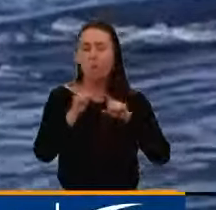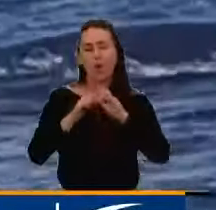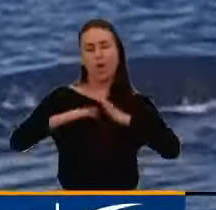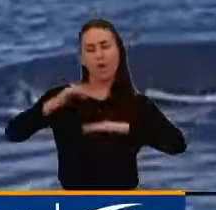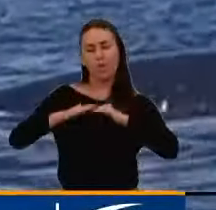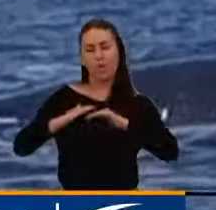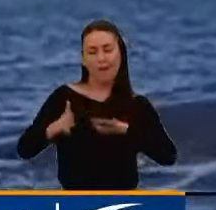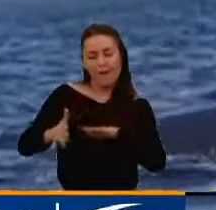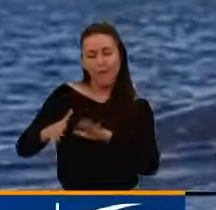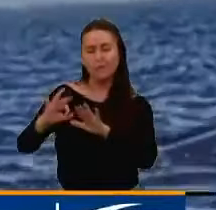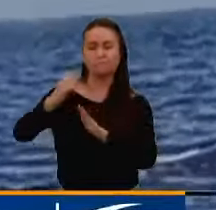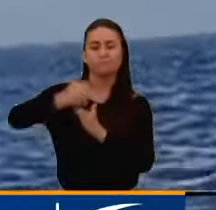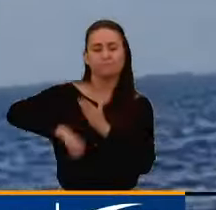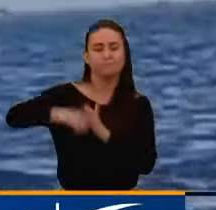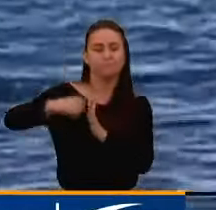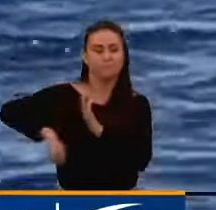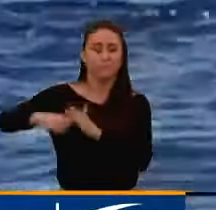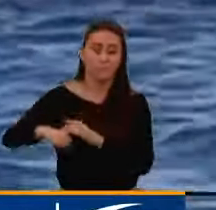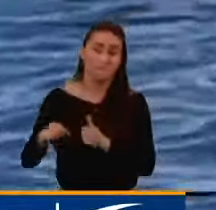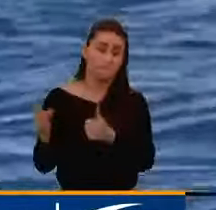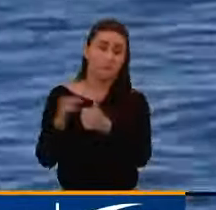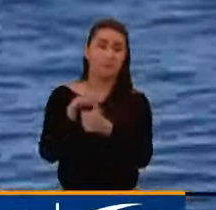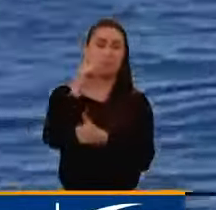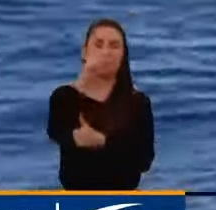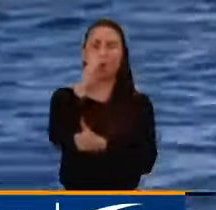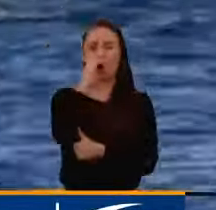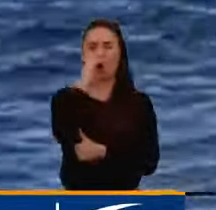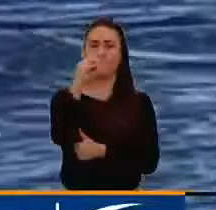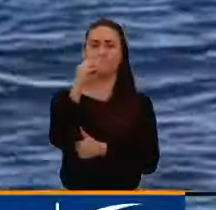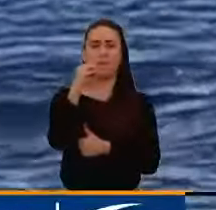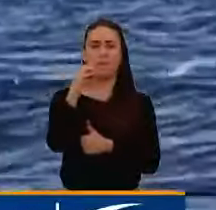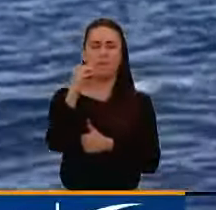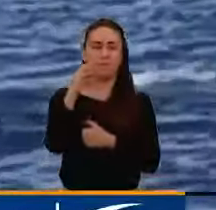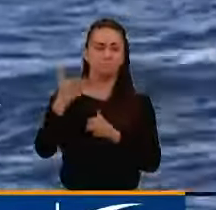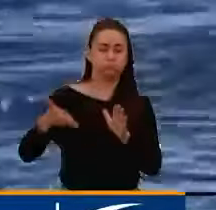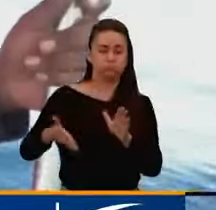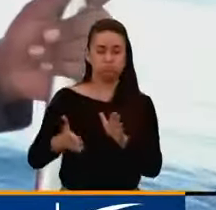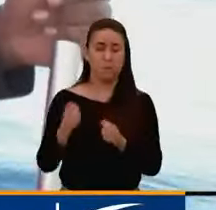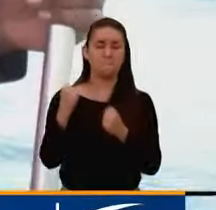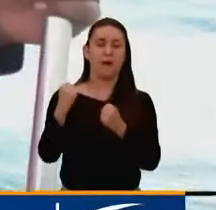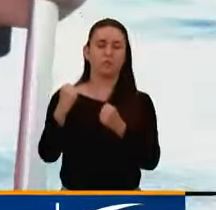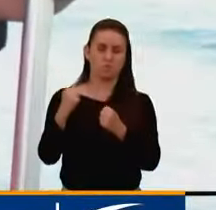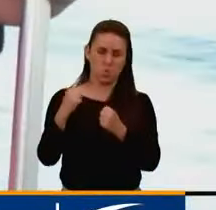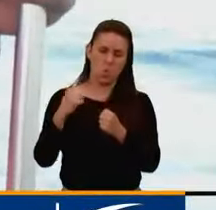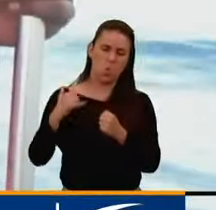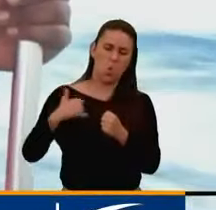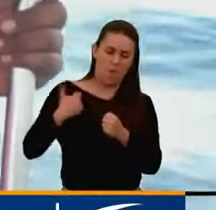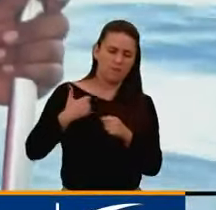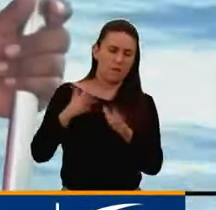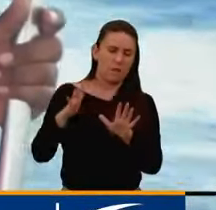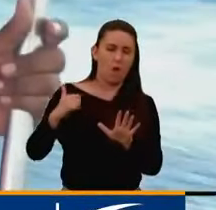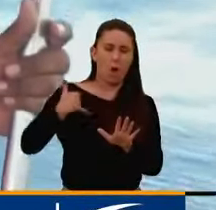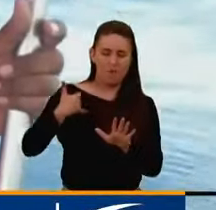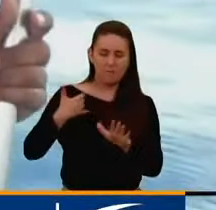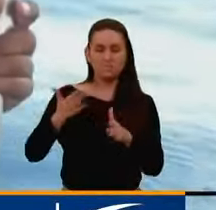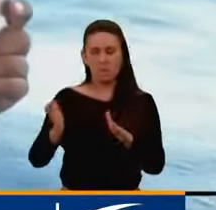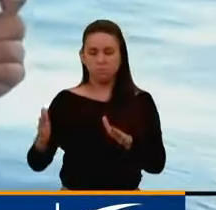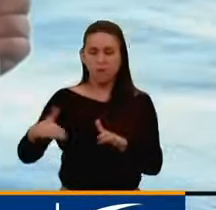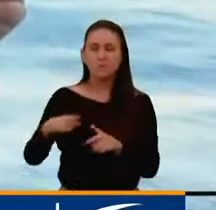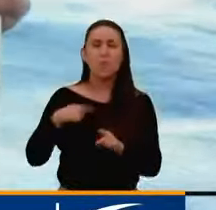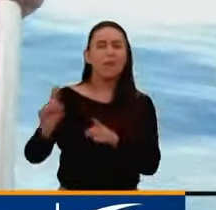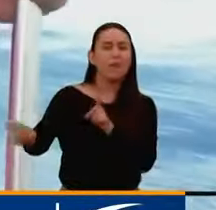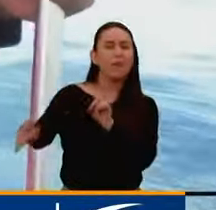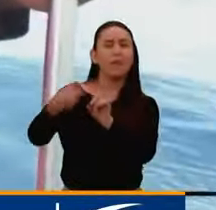En principio llegan primero los machos, llegan esos machos juveniles y de alguna otra manera individuales que están buscando parejas,